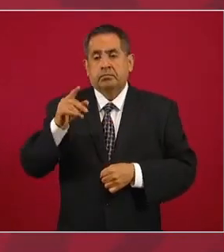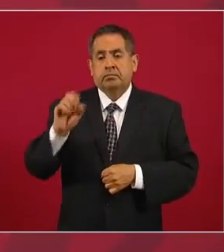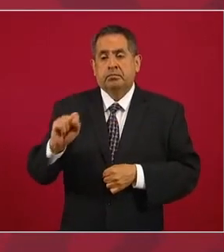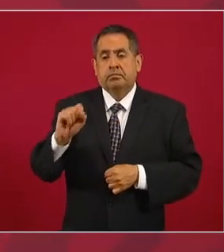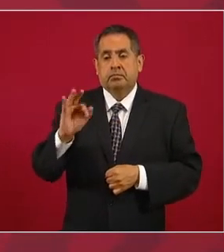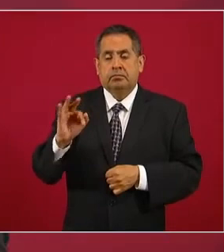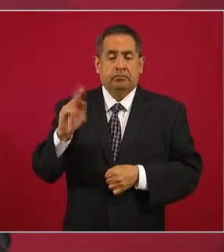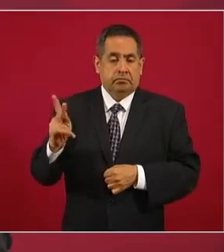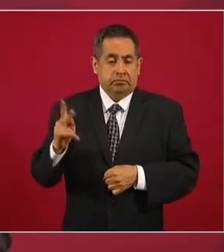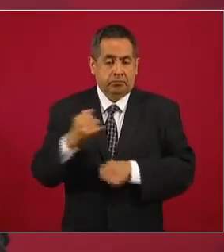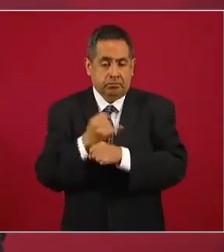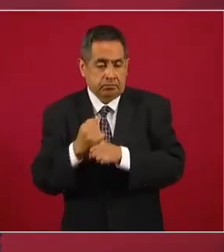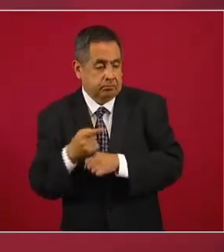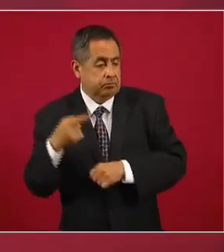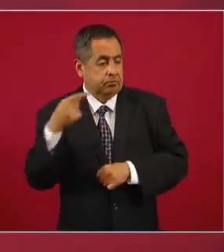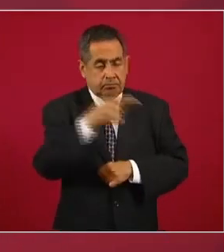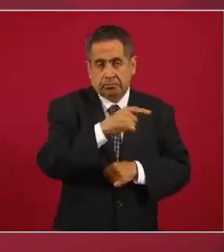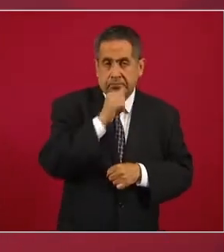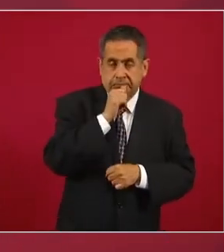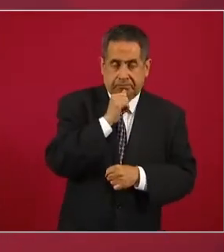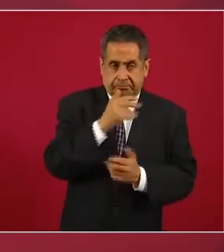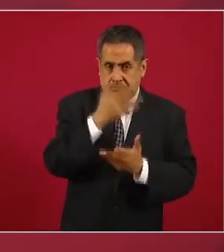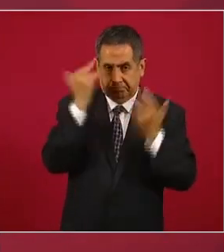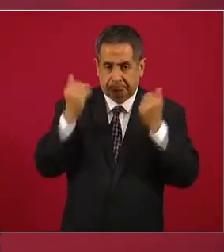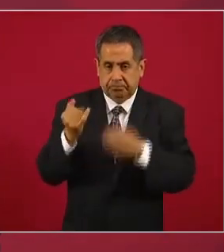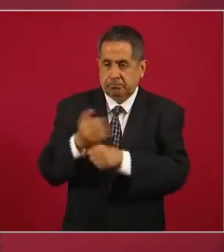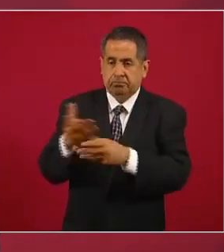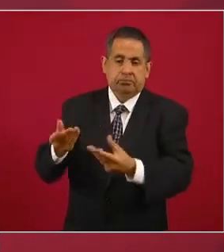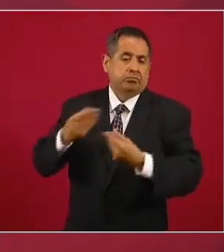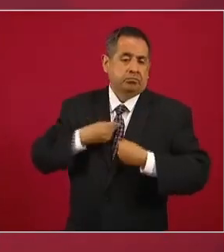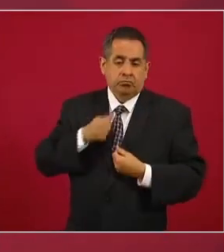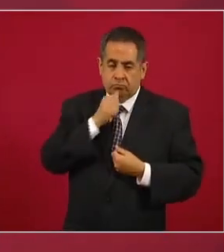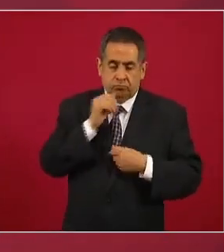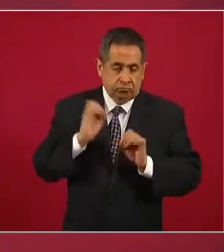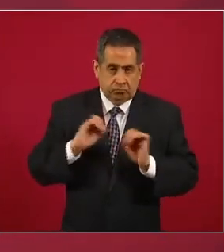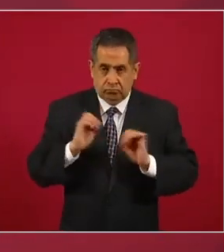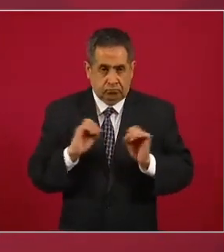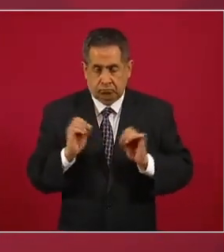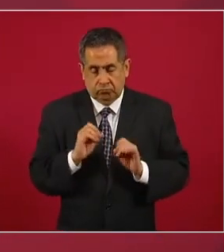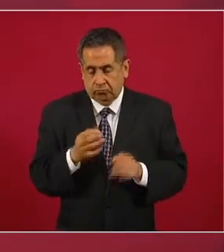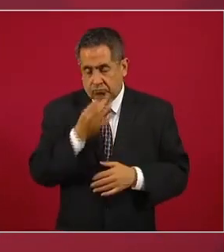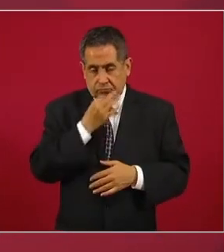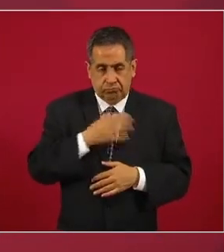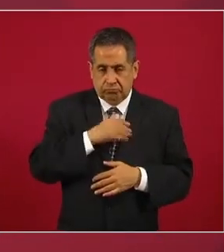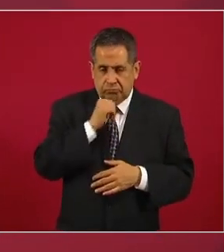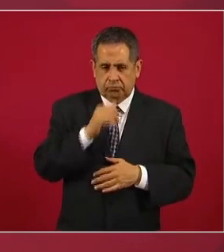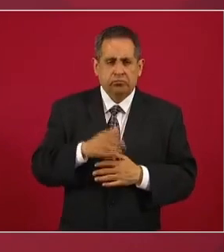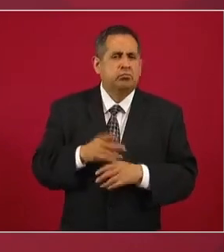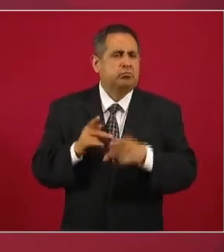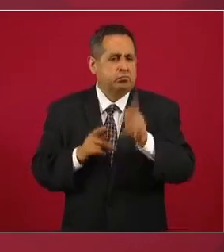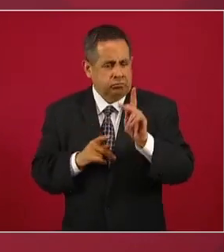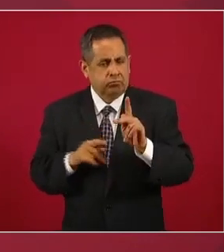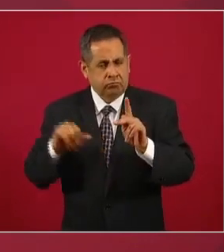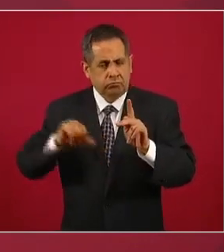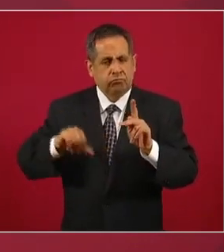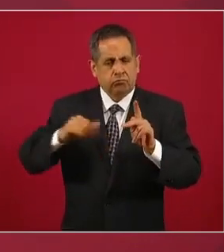Secretaría de la Función Pública. No tengo información, pero hoy mismo